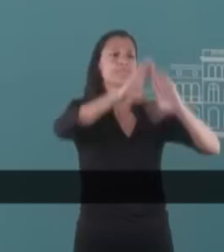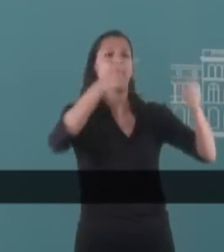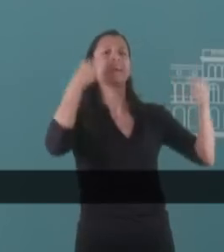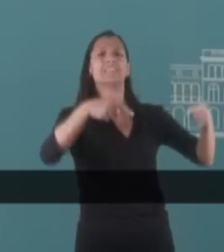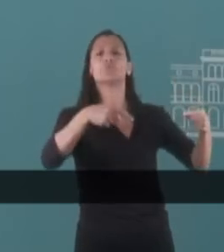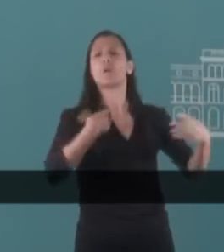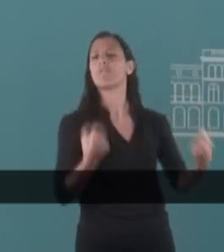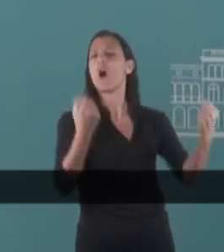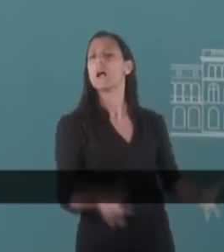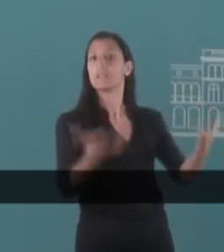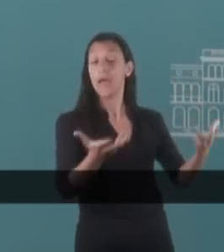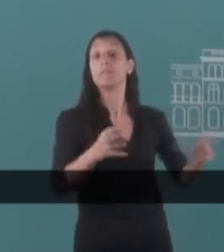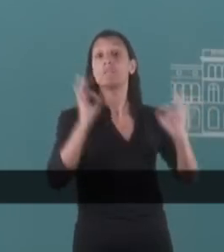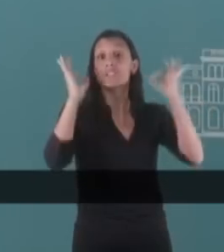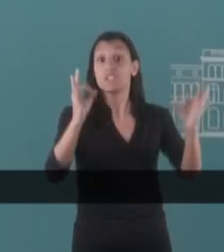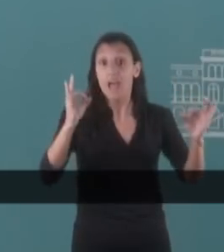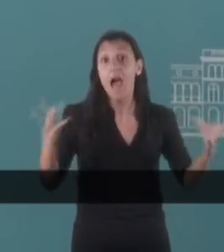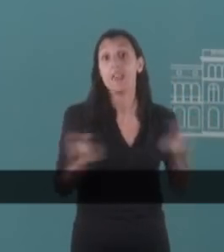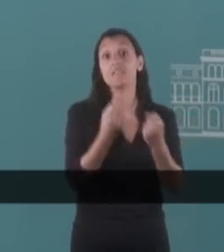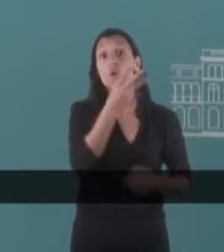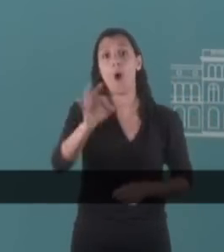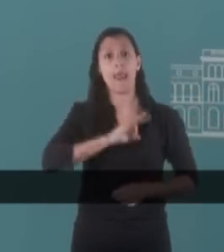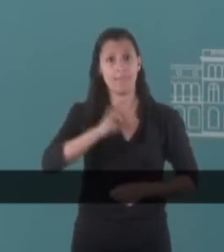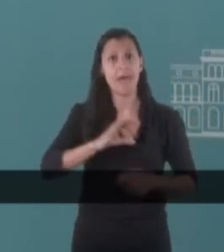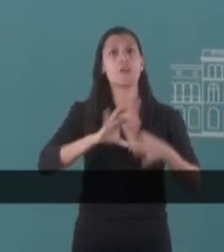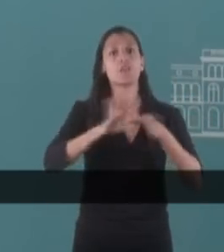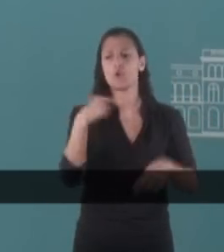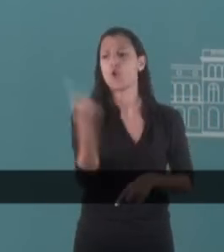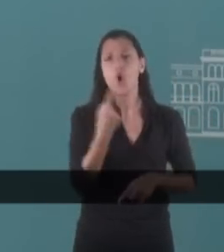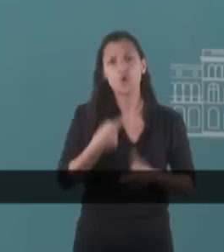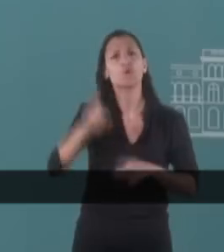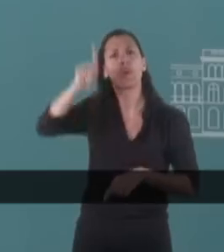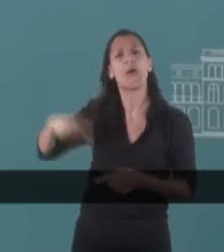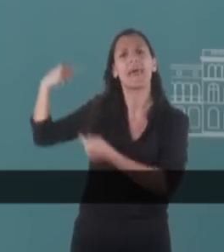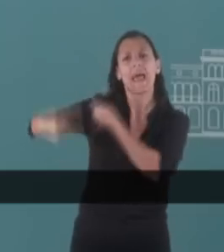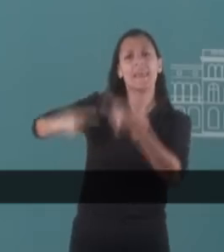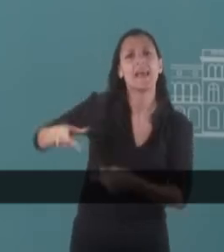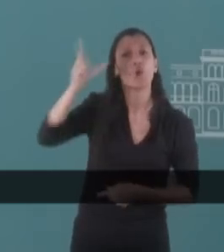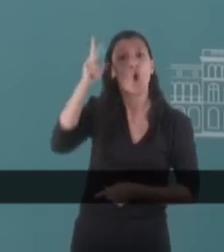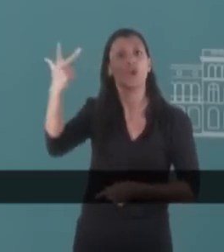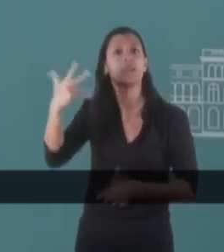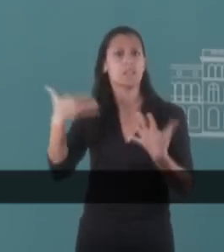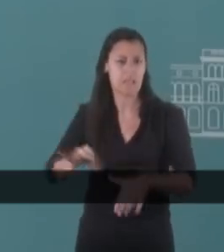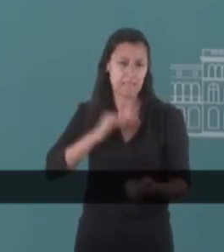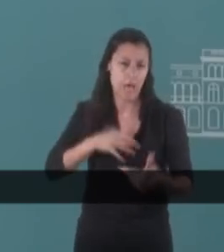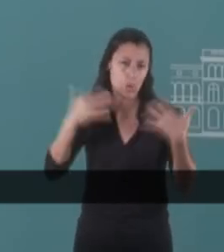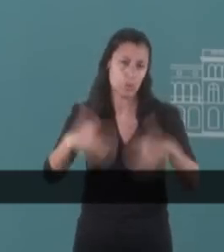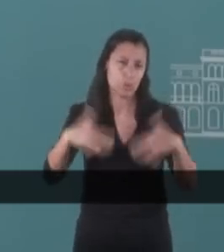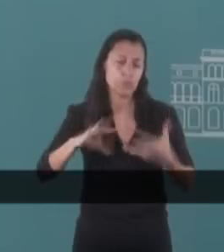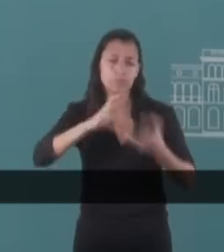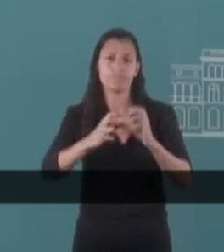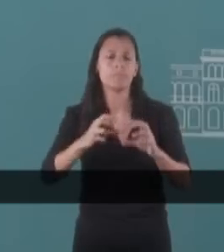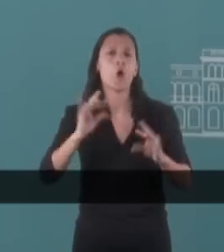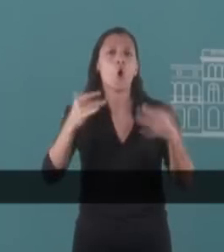y llegar a los 40 años de democracia. Quienes transitamos el 83 sabemos que cada paso era difícil y que parecía una quimera pensar